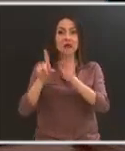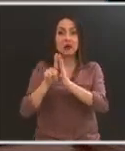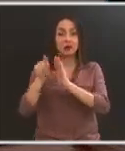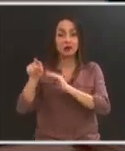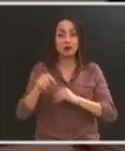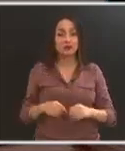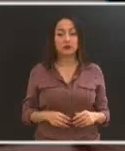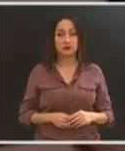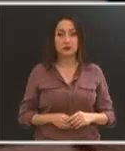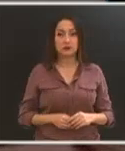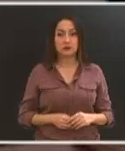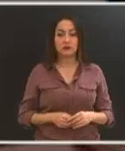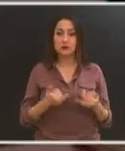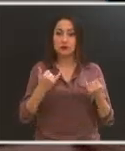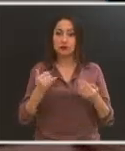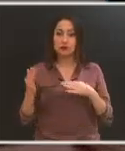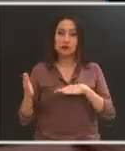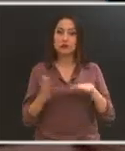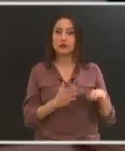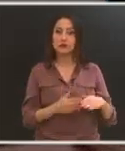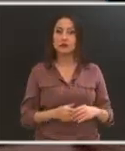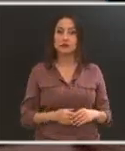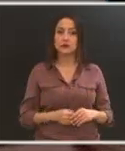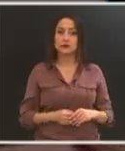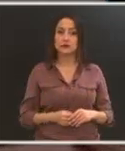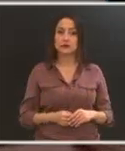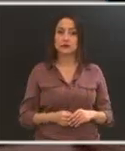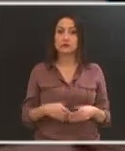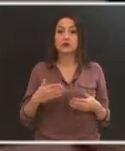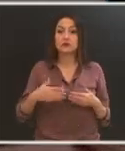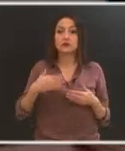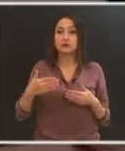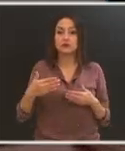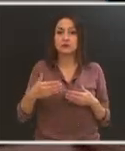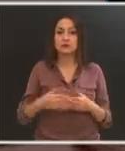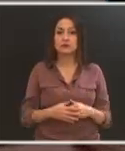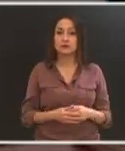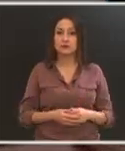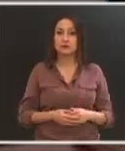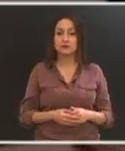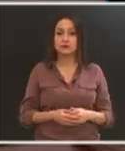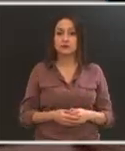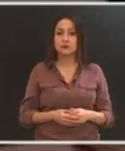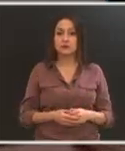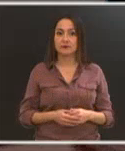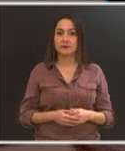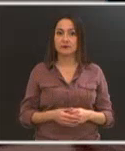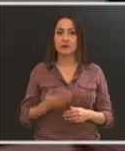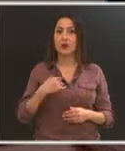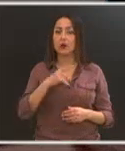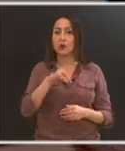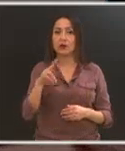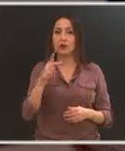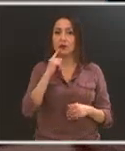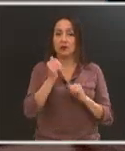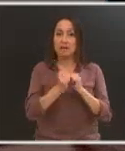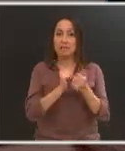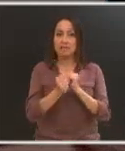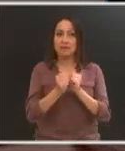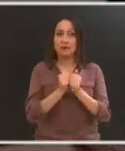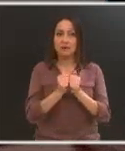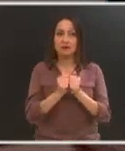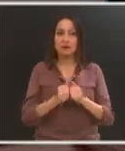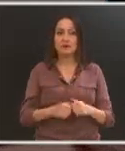delitos. Vamos ahora a tener un adelanto de lo que tendrán nuestros compañeros de deportes